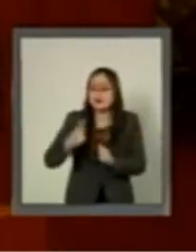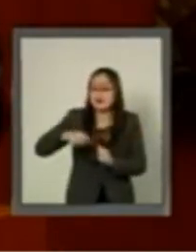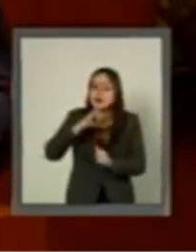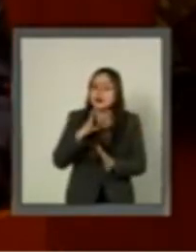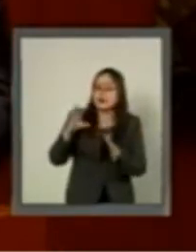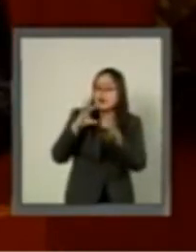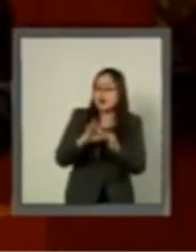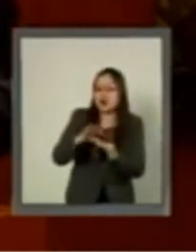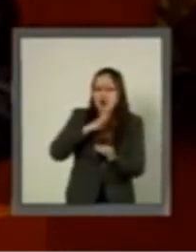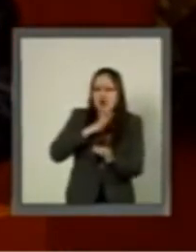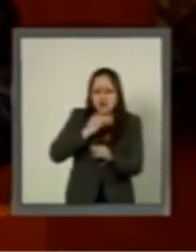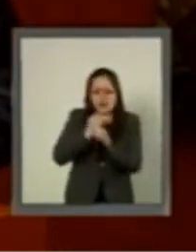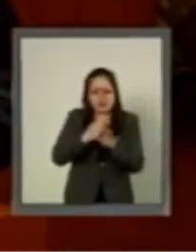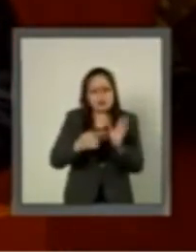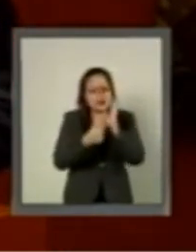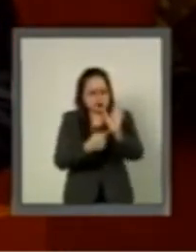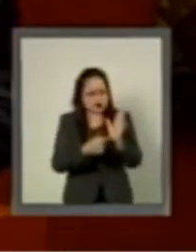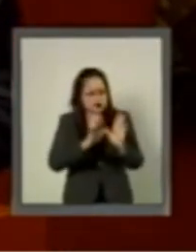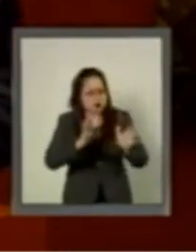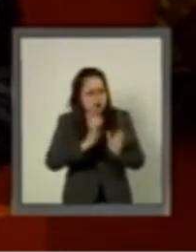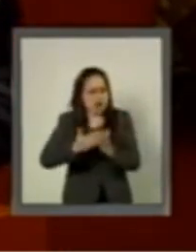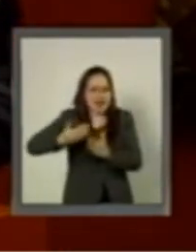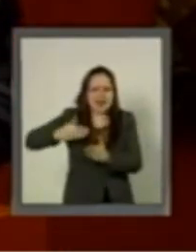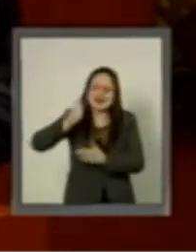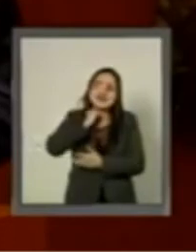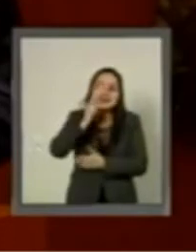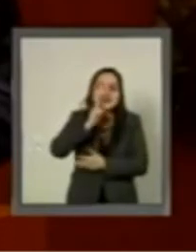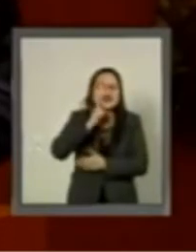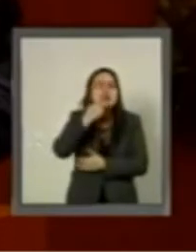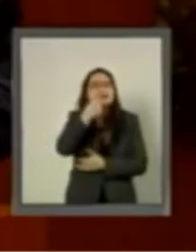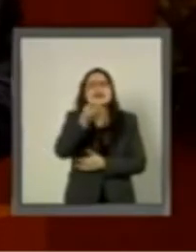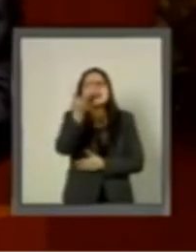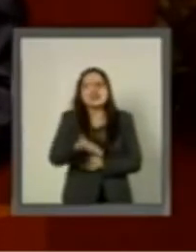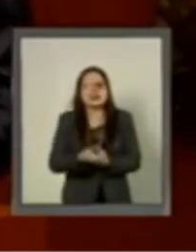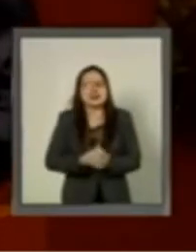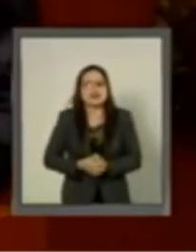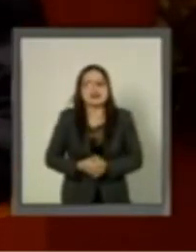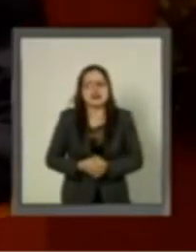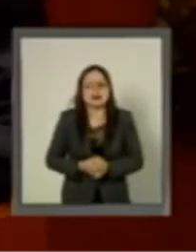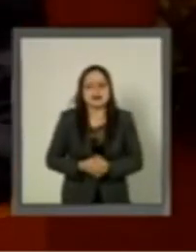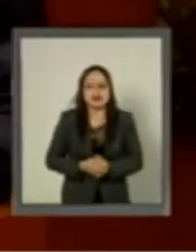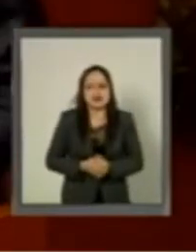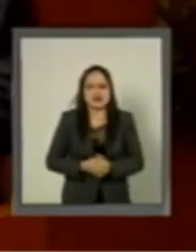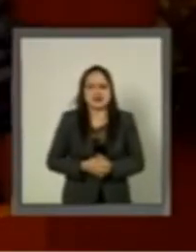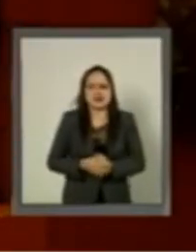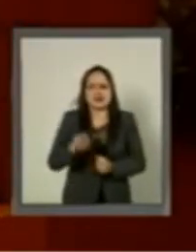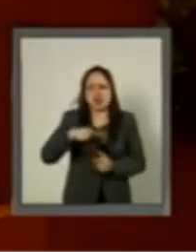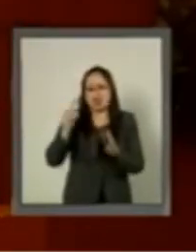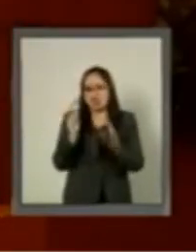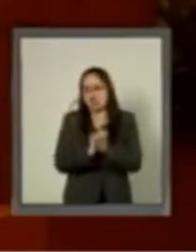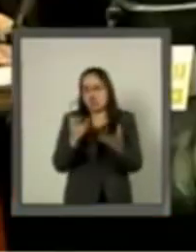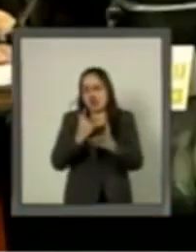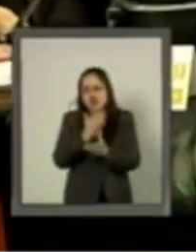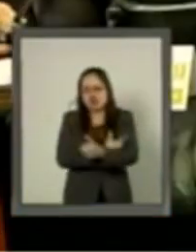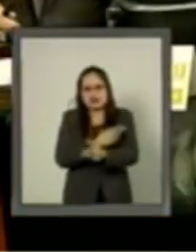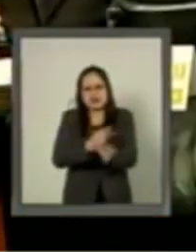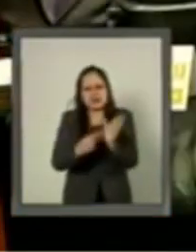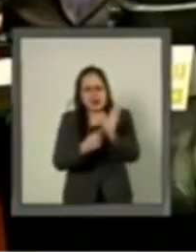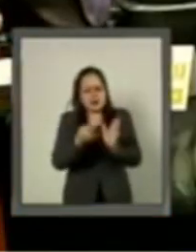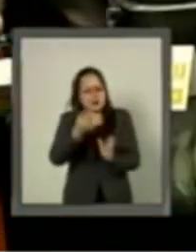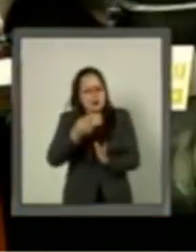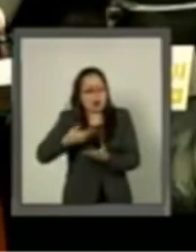haciendo esta procuración de justicia, y mucho menos, lo digo así, una área de impartición de